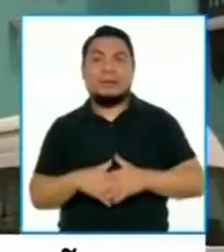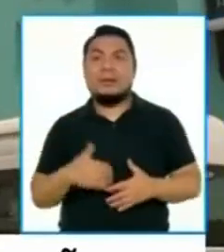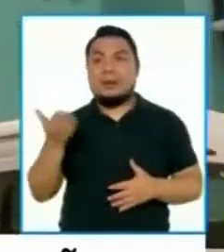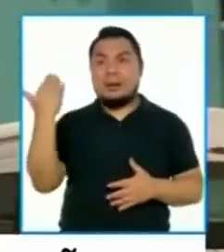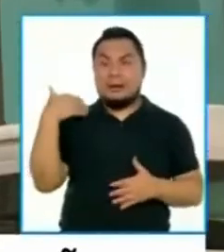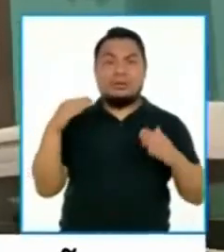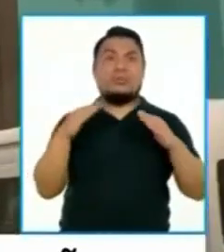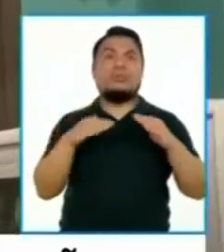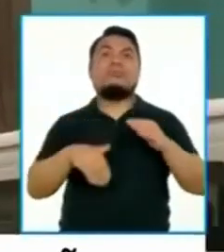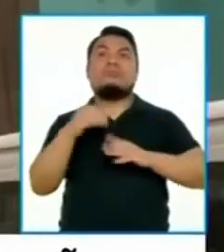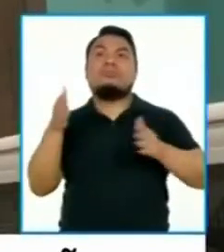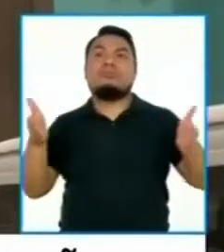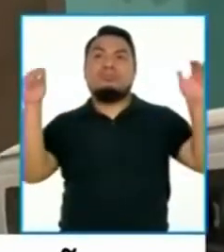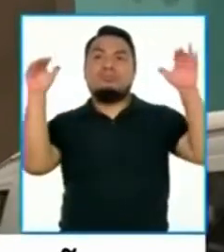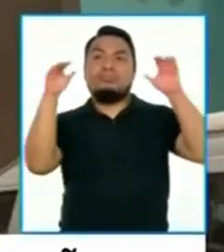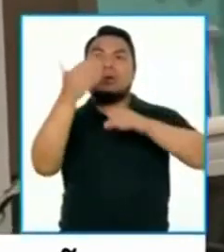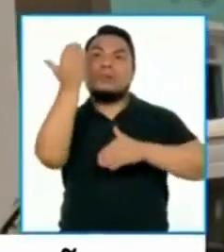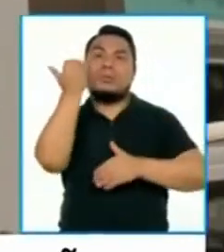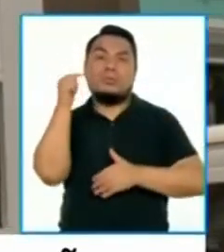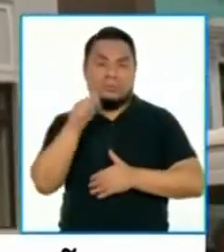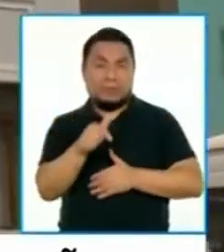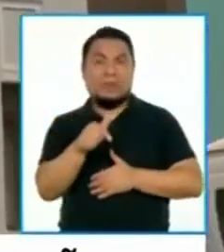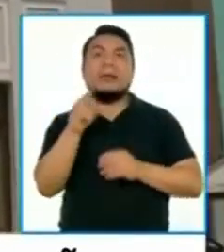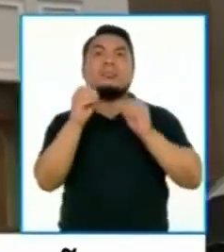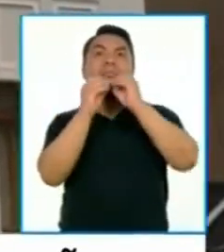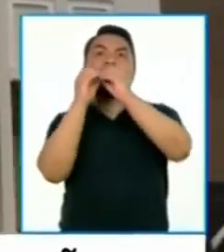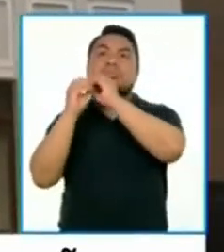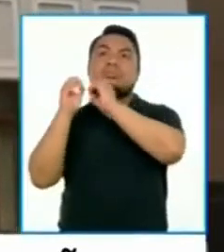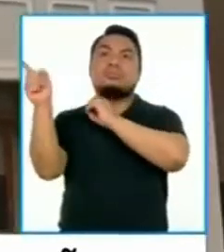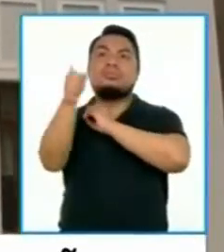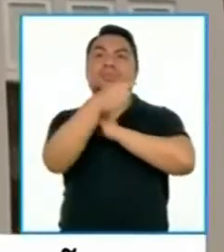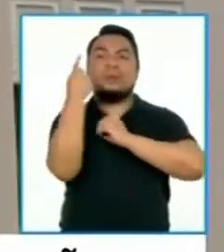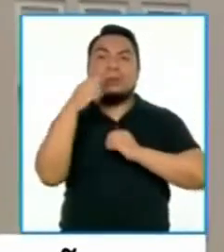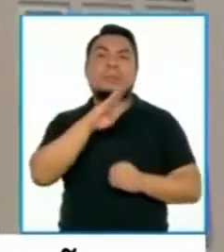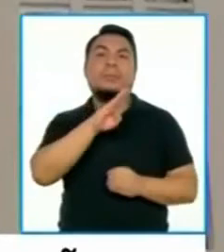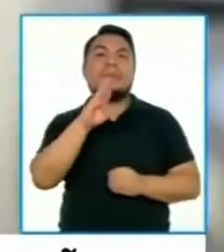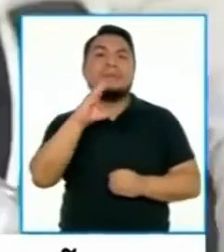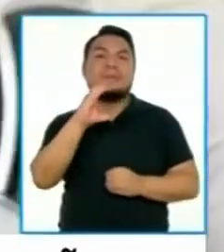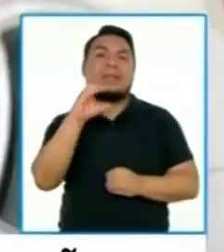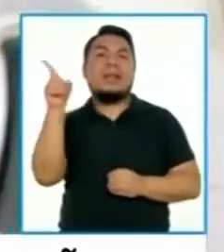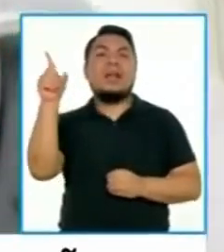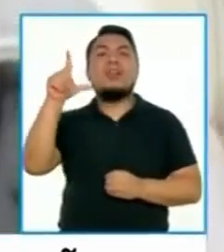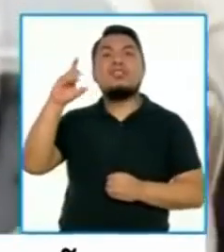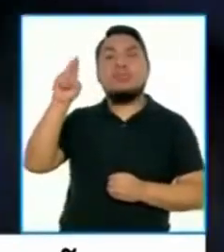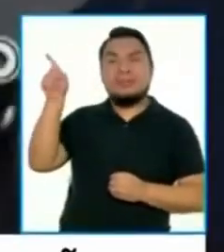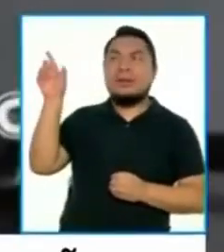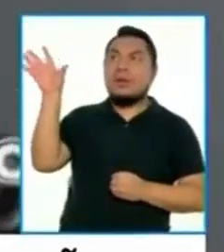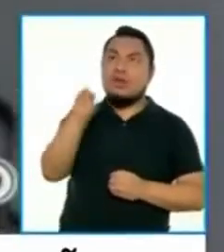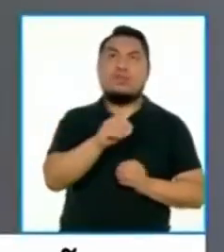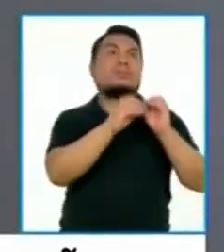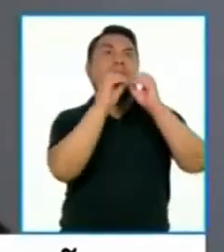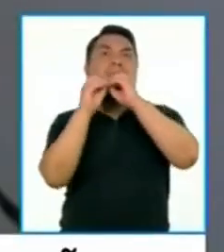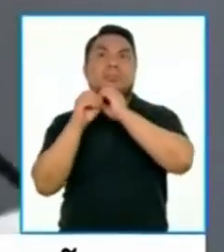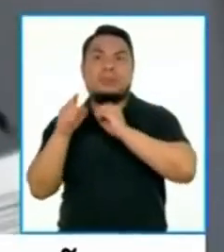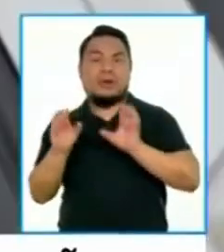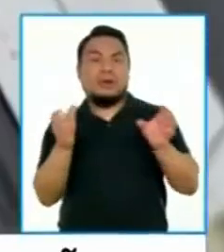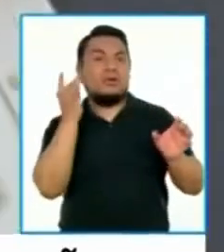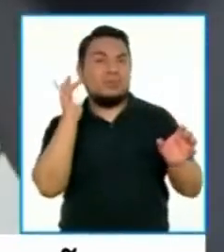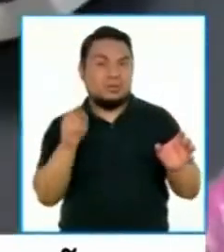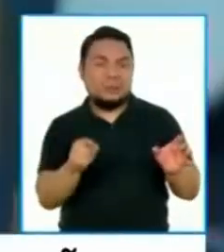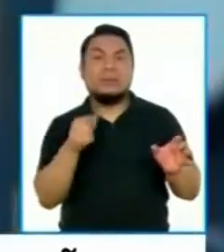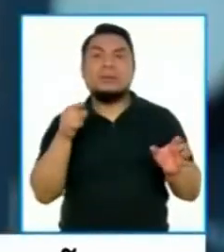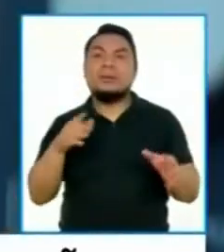Art Deco no pasa desapercibida, ya que está inspirada en la BBC de Londres. Por sus pasillos se respira